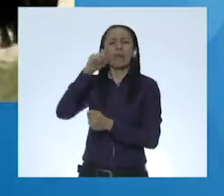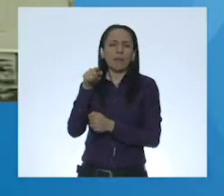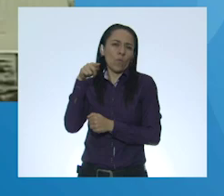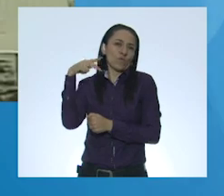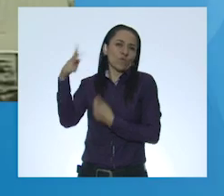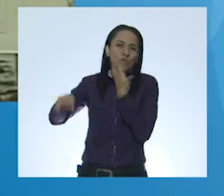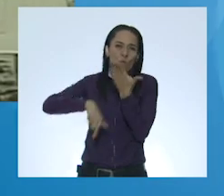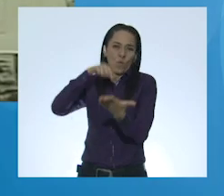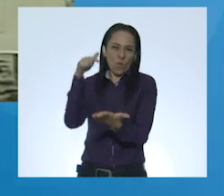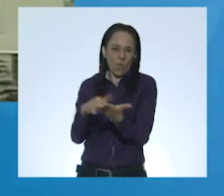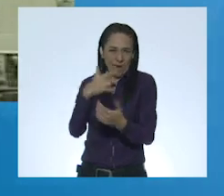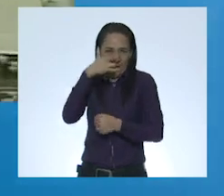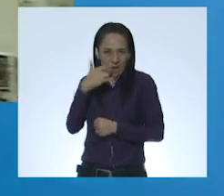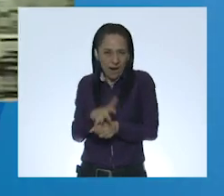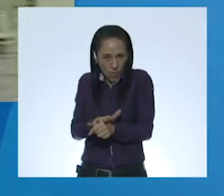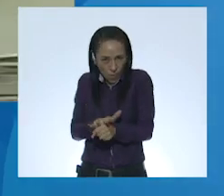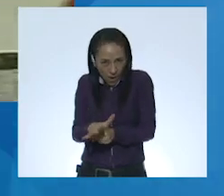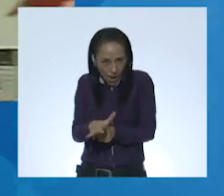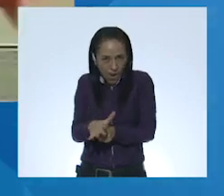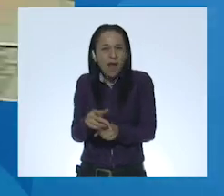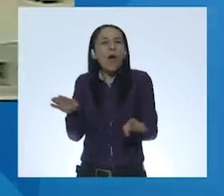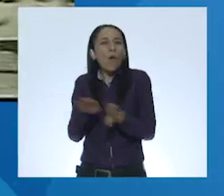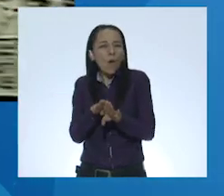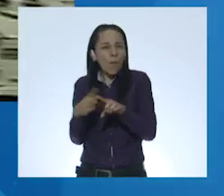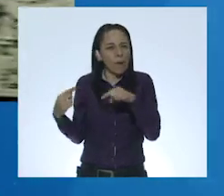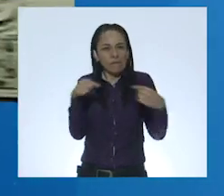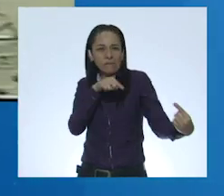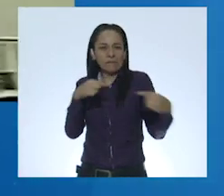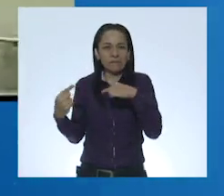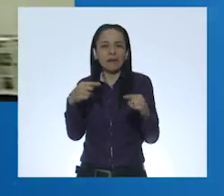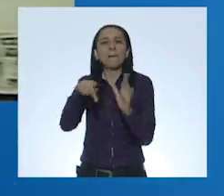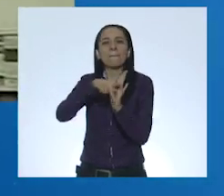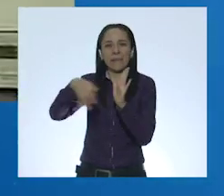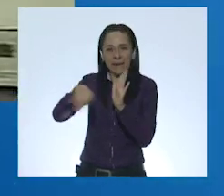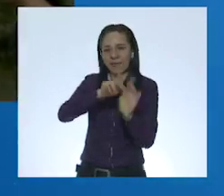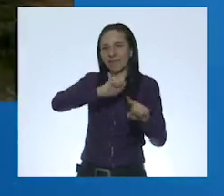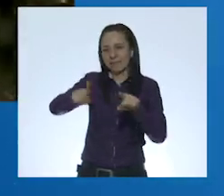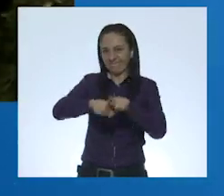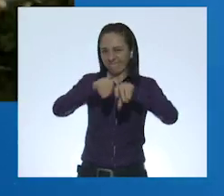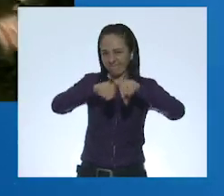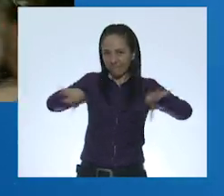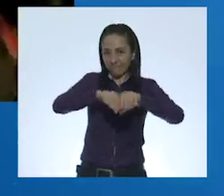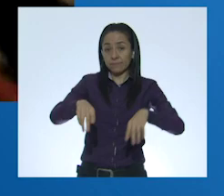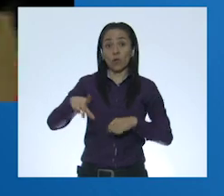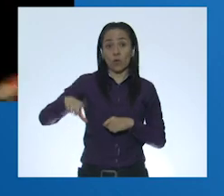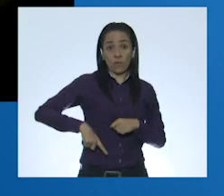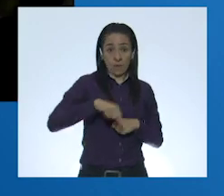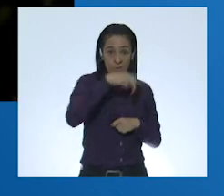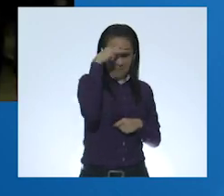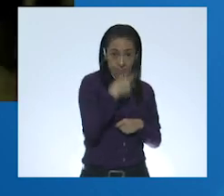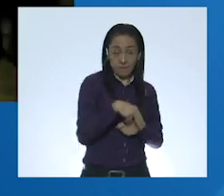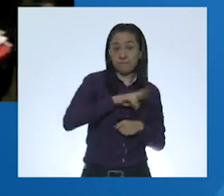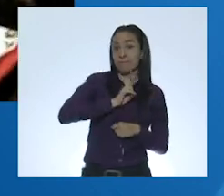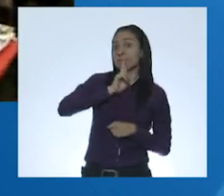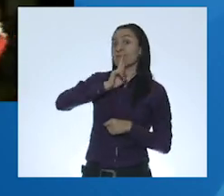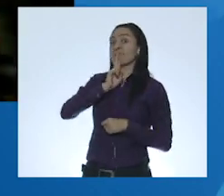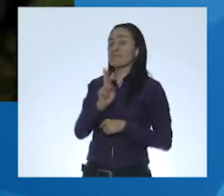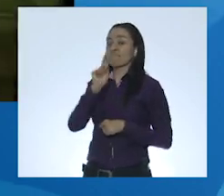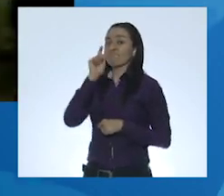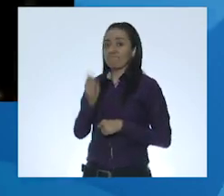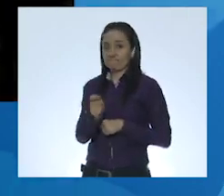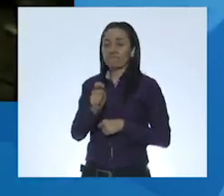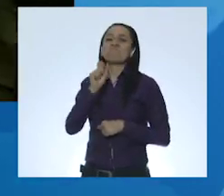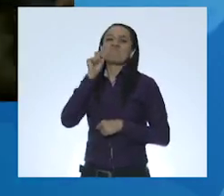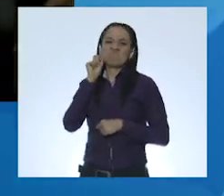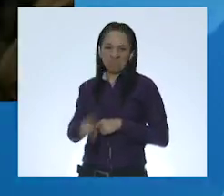habitual, el de los medios. La primera reacción del gobierno mexicano fue aplastar a la guerrilla militarmente,